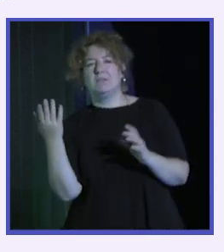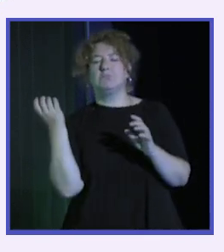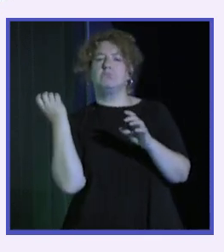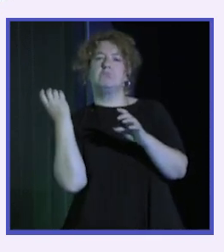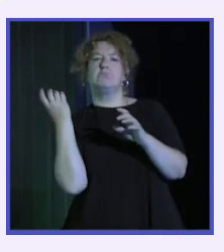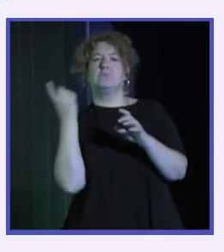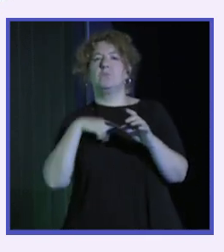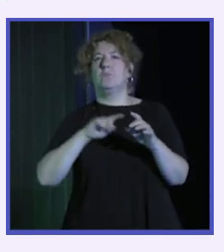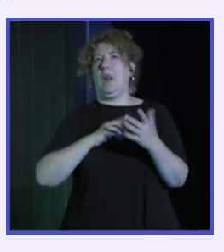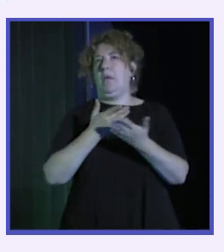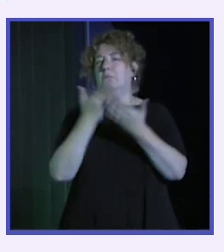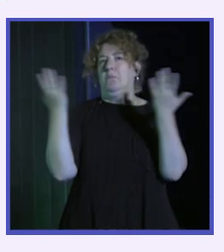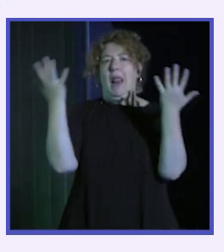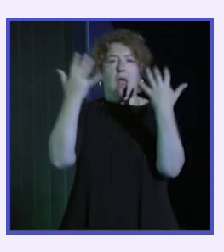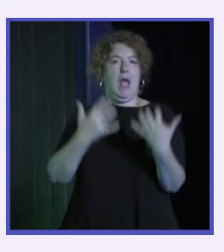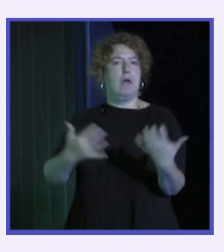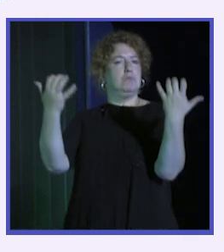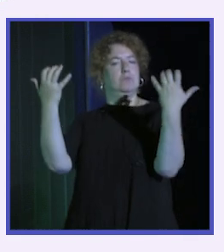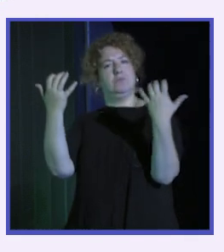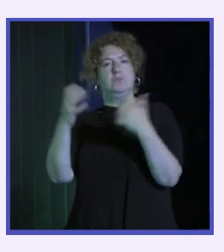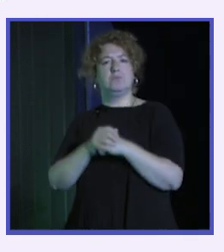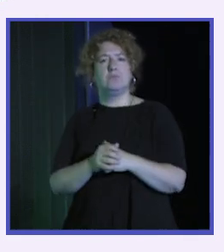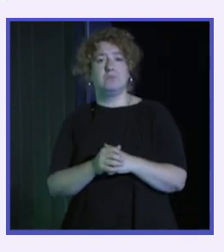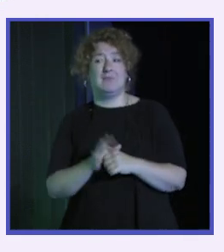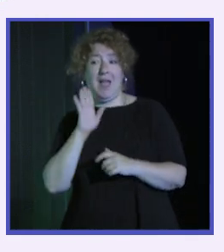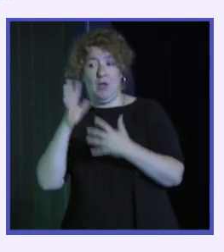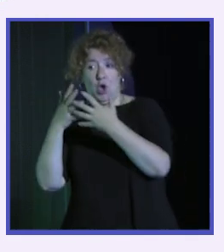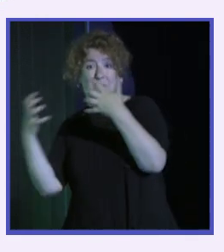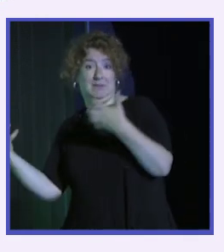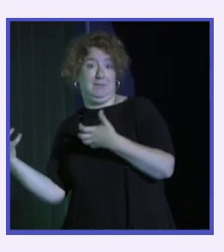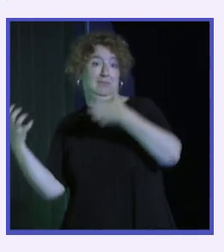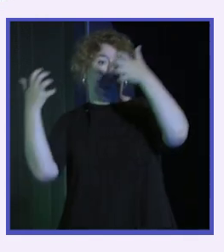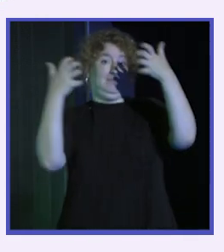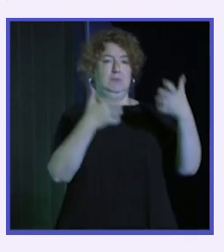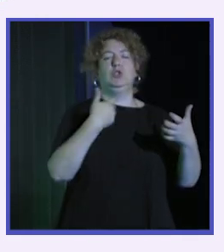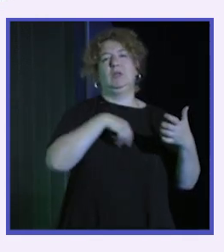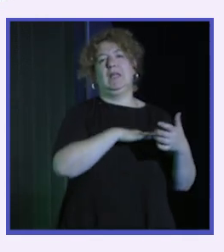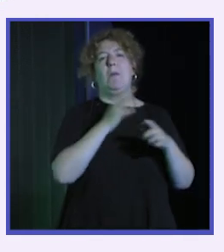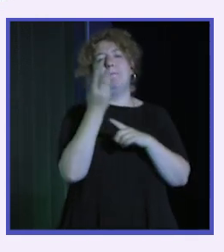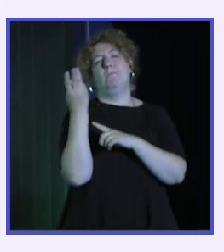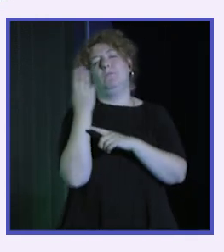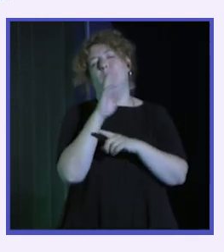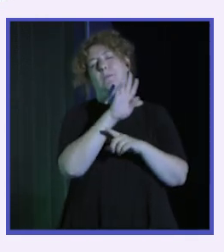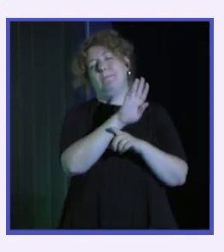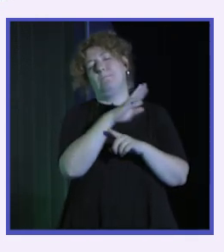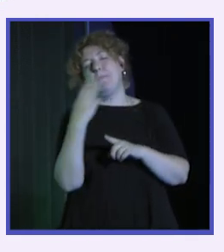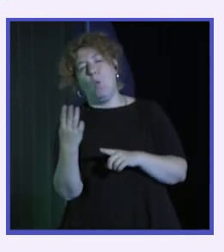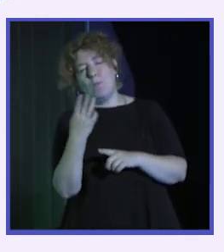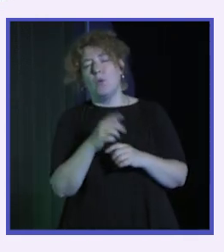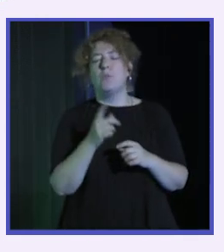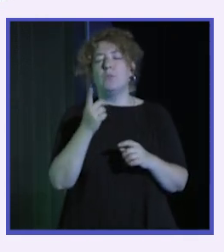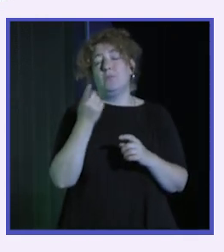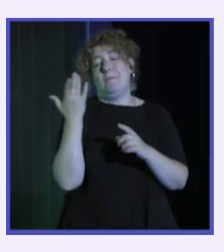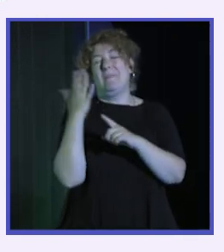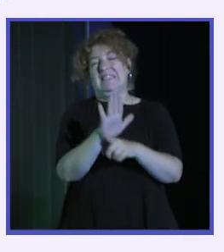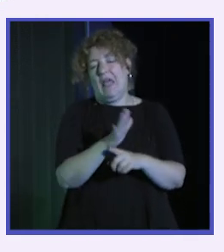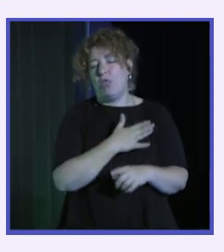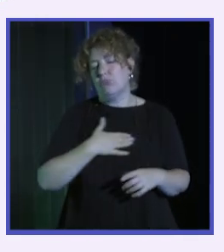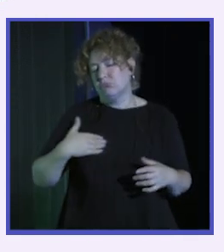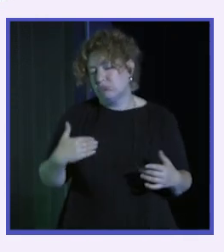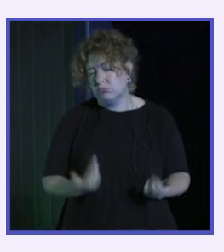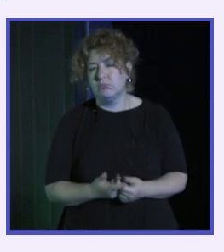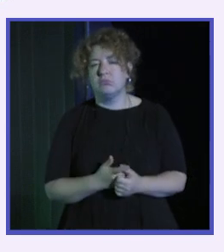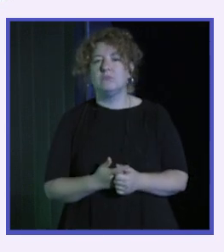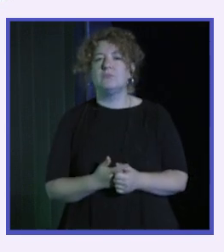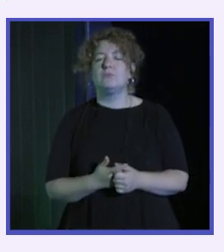para compartir con la audiencia sobre este prompt. Entonces, en este caso, lo que hacemos es metemos el prompt y le